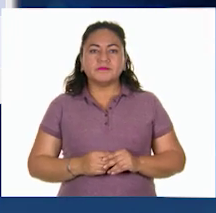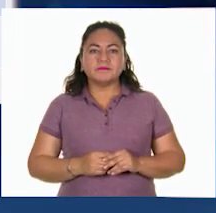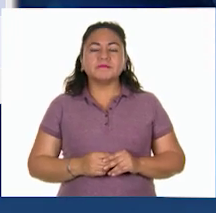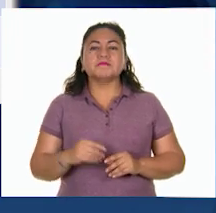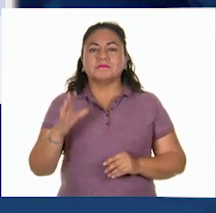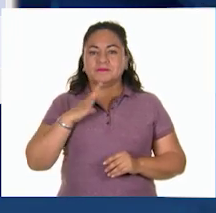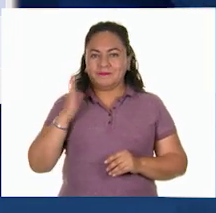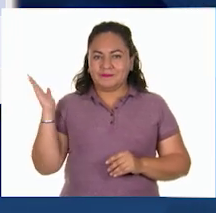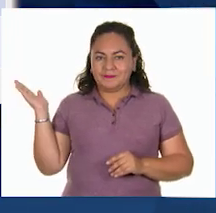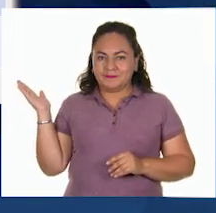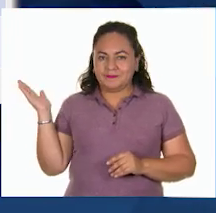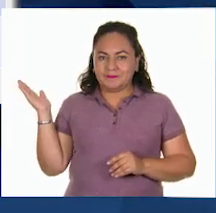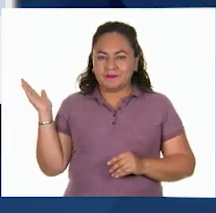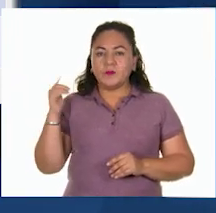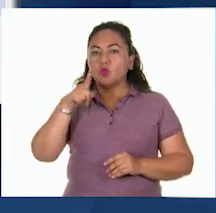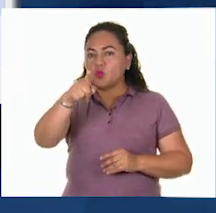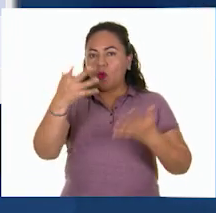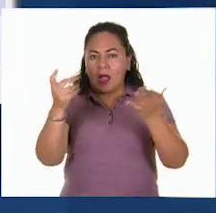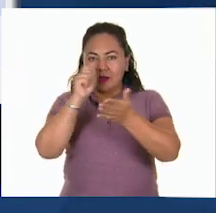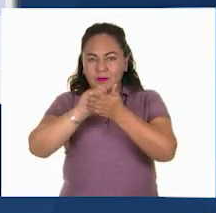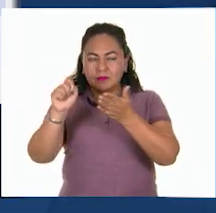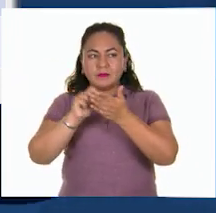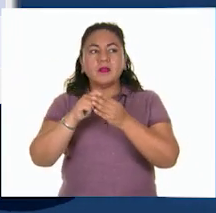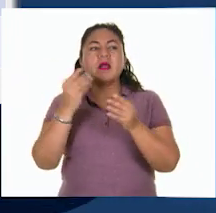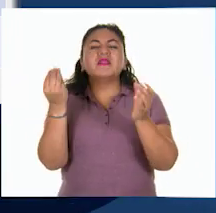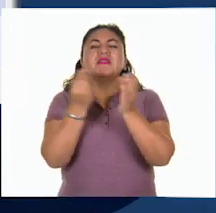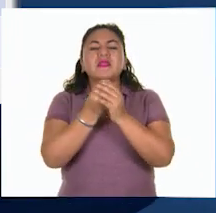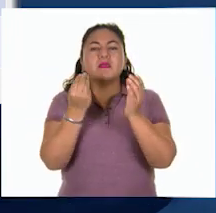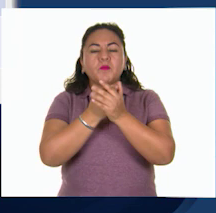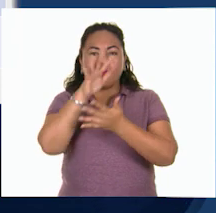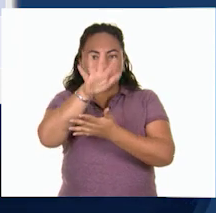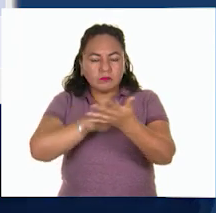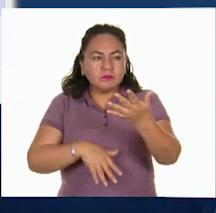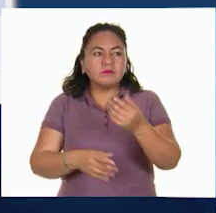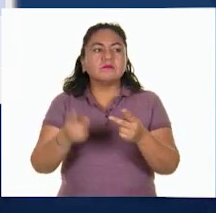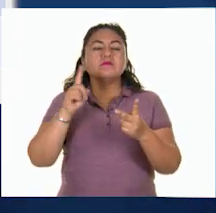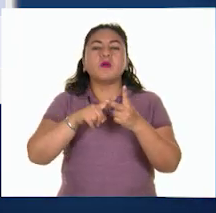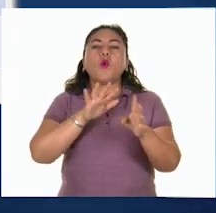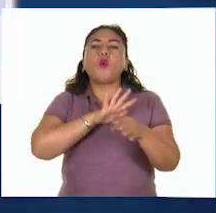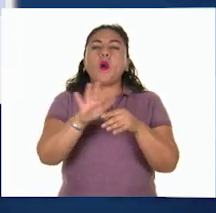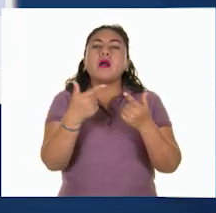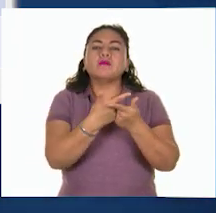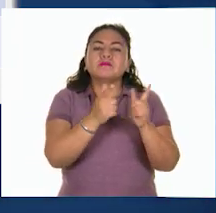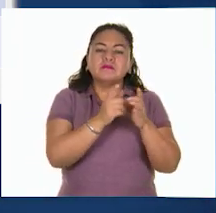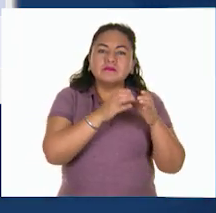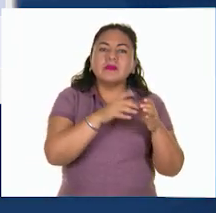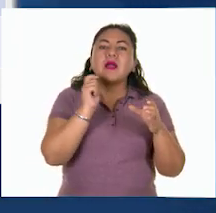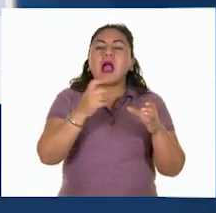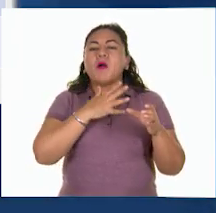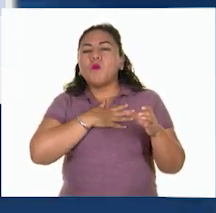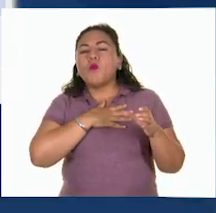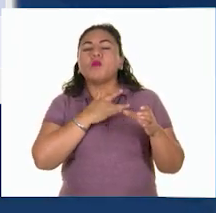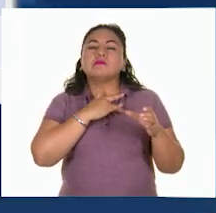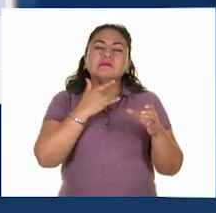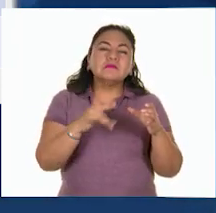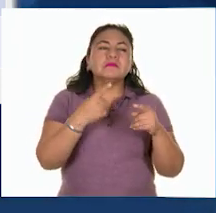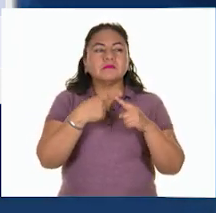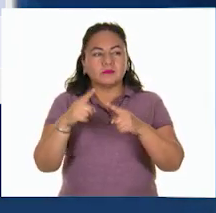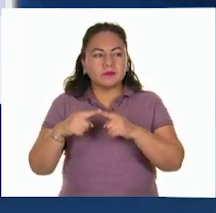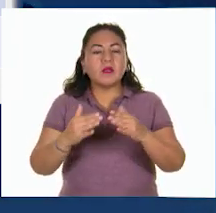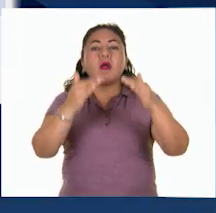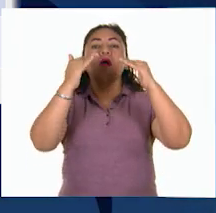Bien, ahí tenemos los rubros que vas a llenar, tipo de texto, género, propósito y se narran en...